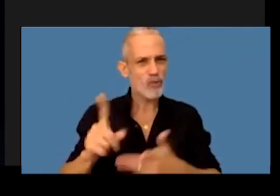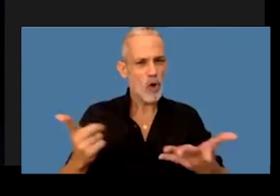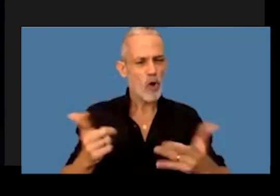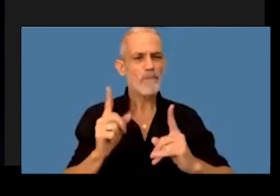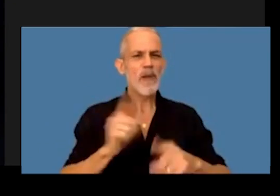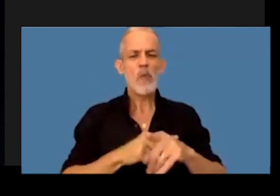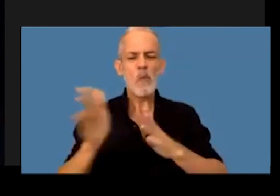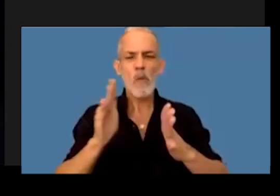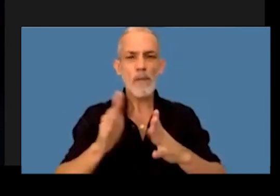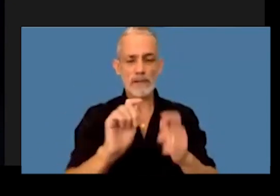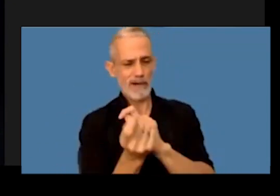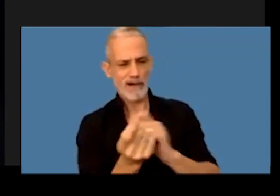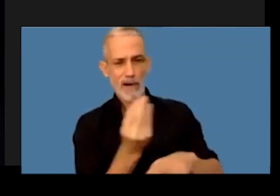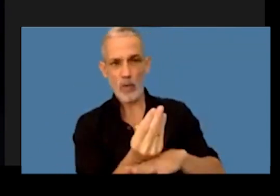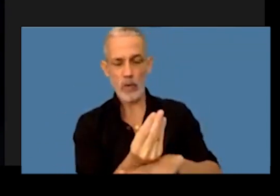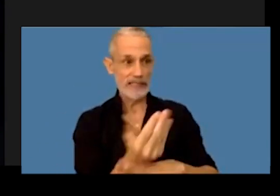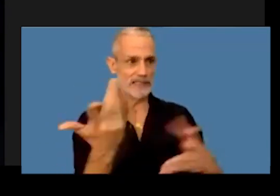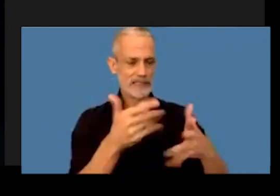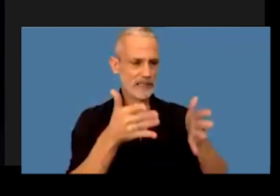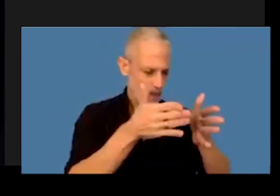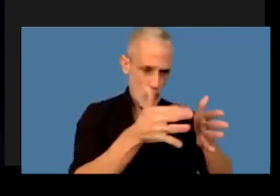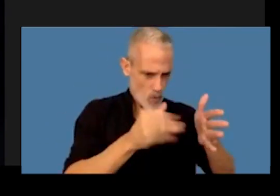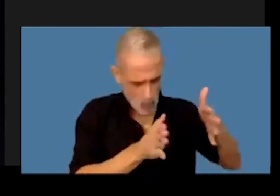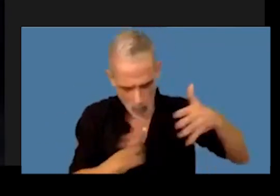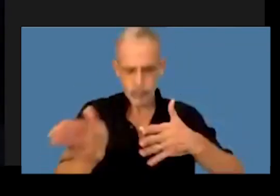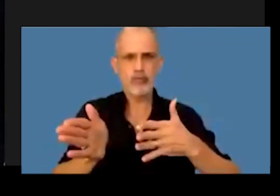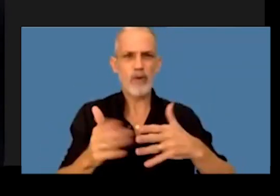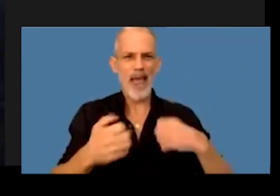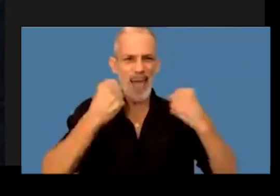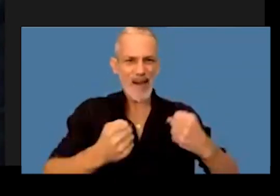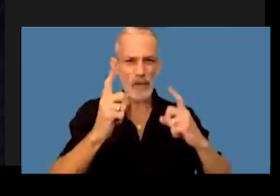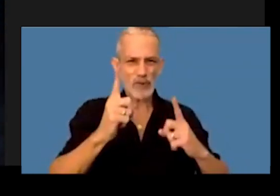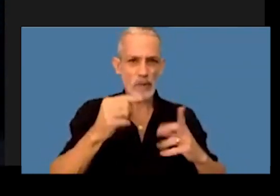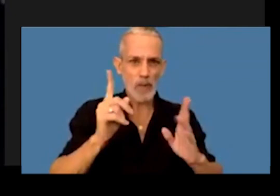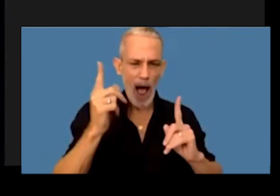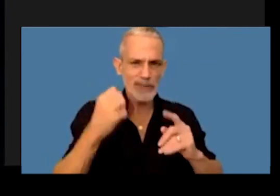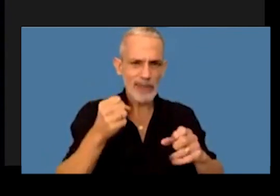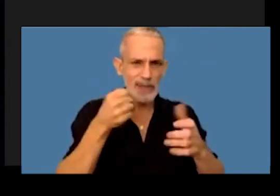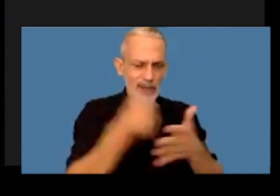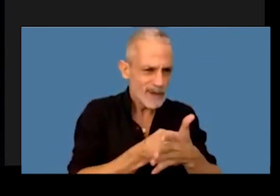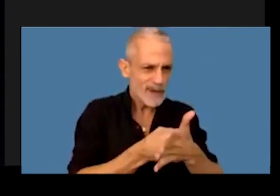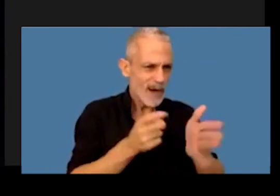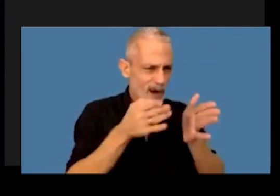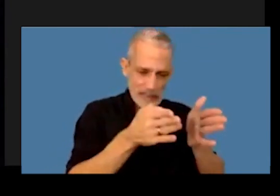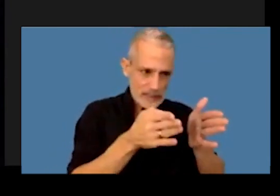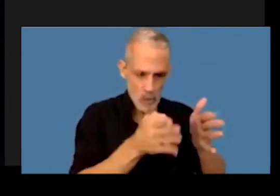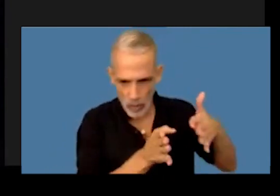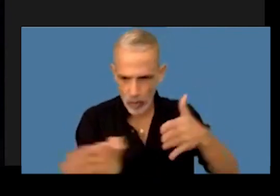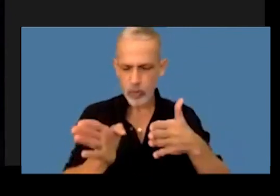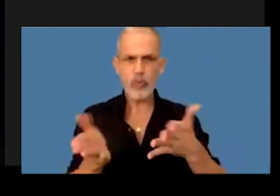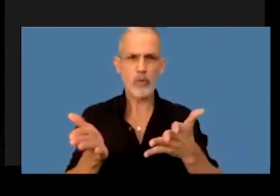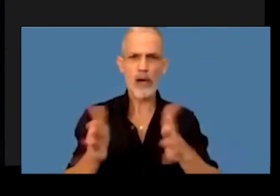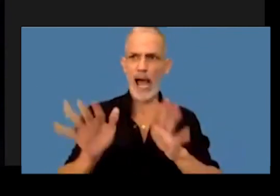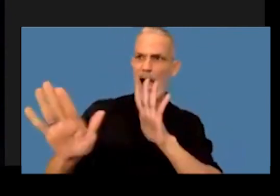de gestión hubo que reorientar muchos de los esfuerzos que estaban más pensados para una avanzada a una contención de